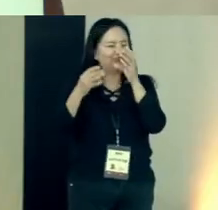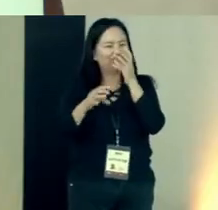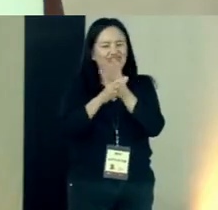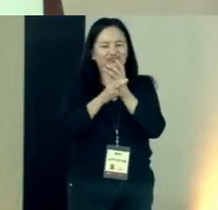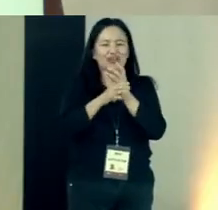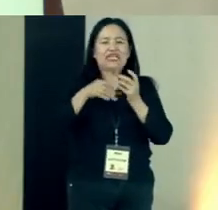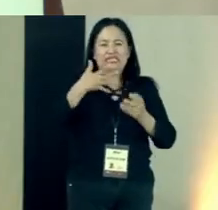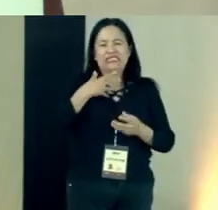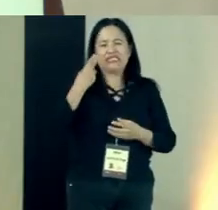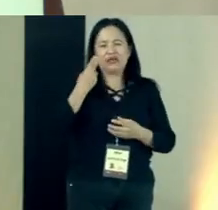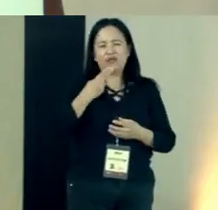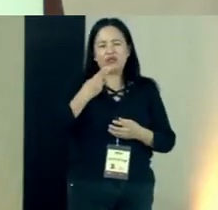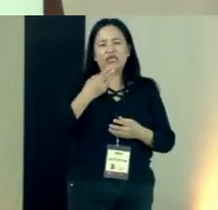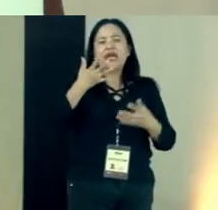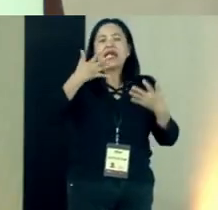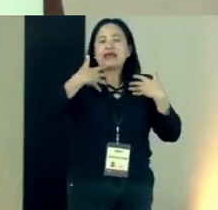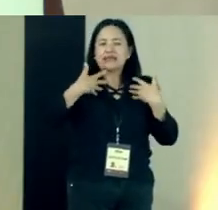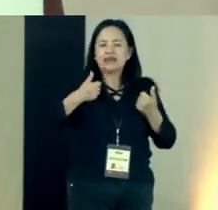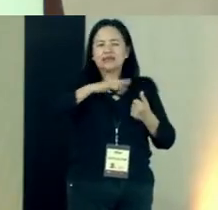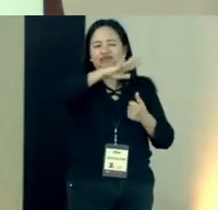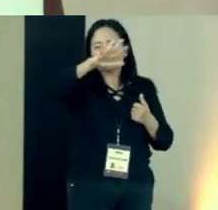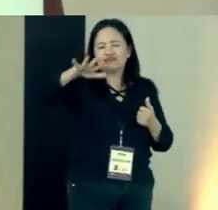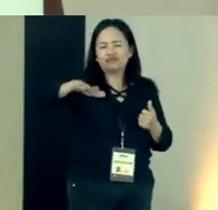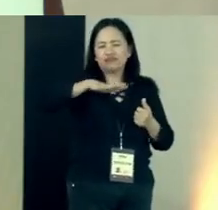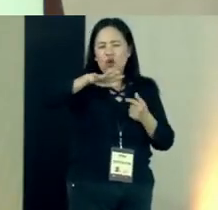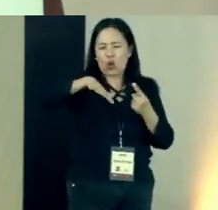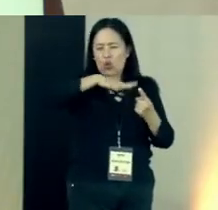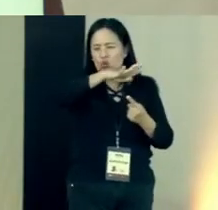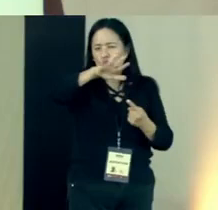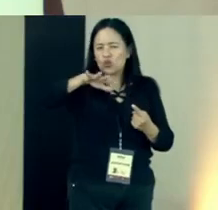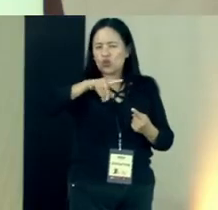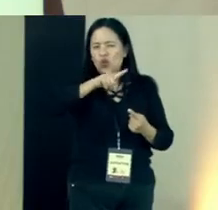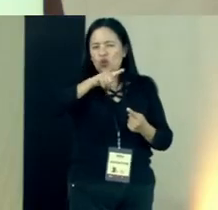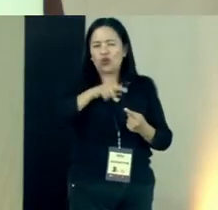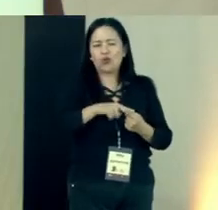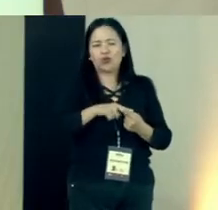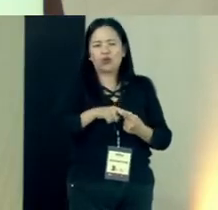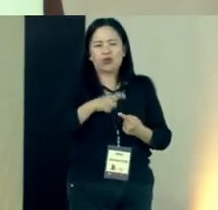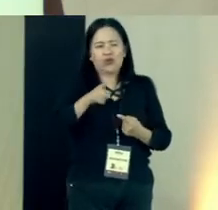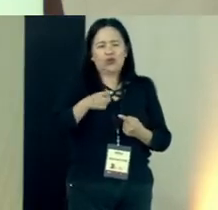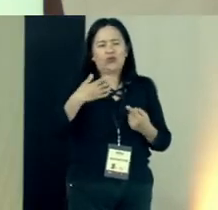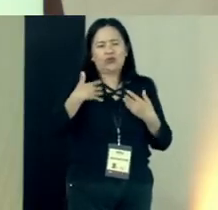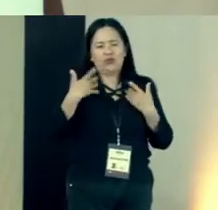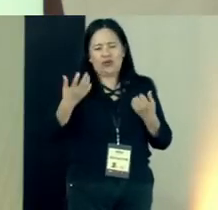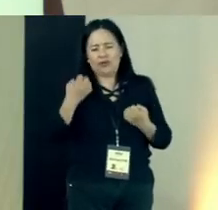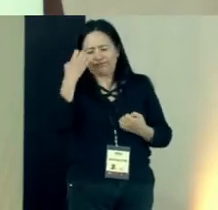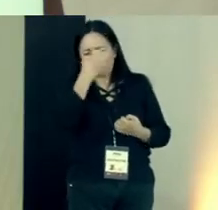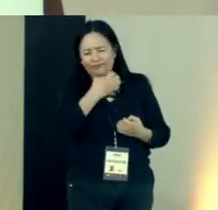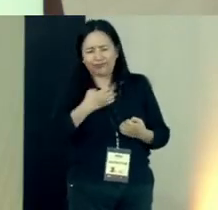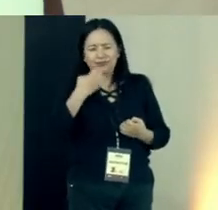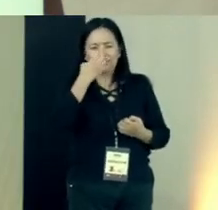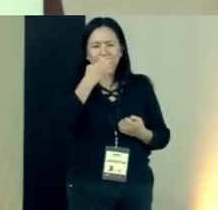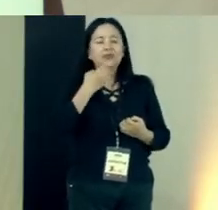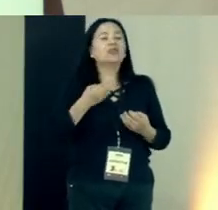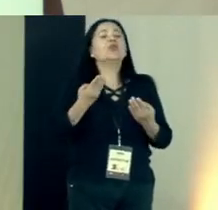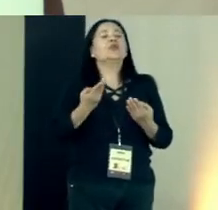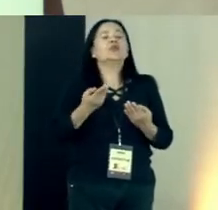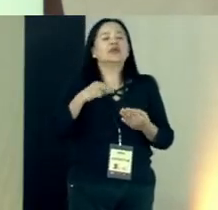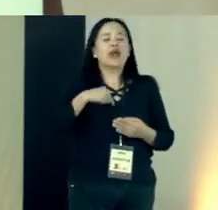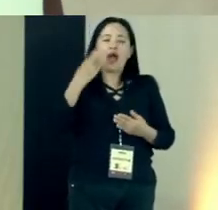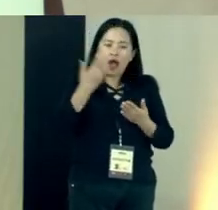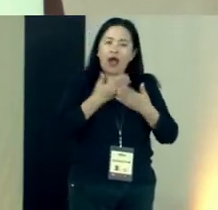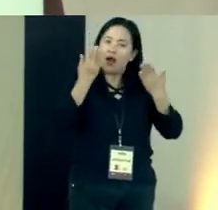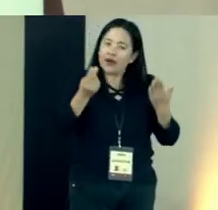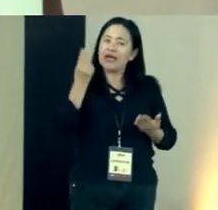su contexto histórico para poder ver hasta qué grado era sumamente crítica su literatura y hasta qué grado es